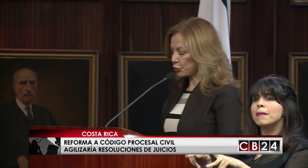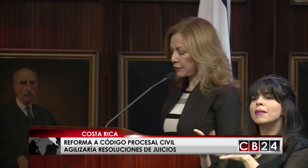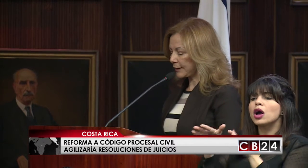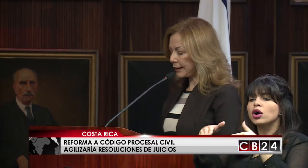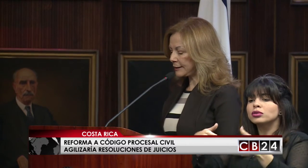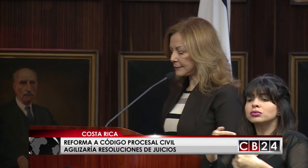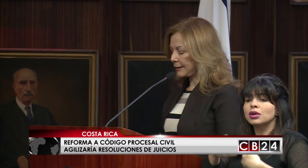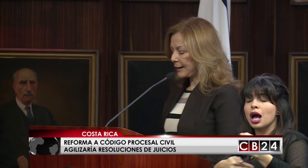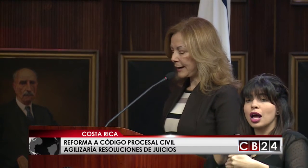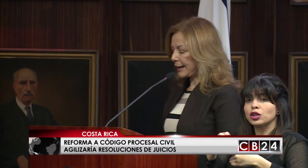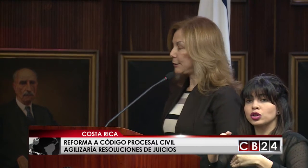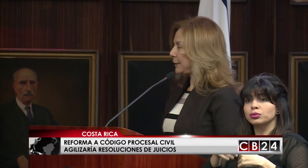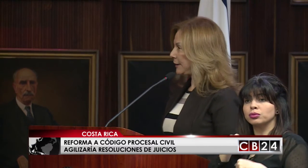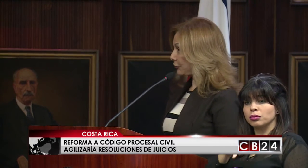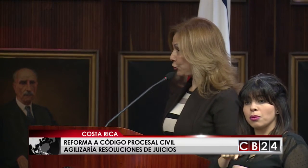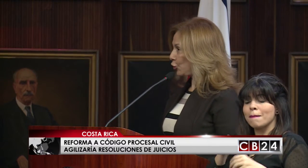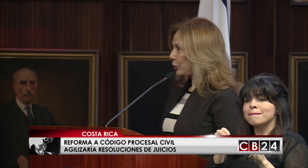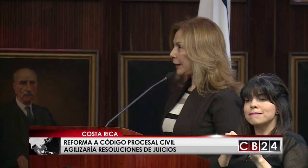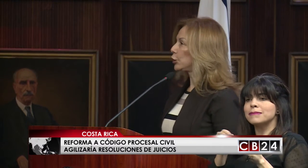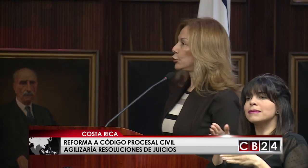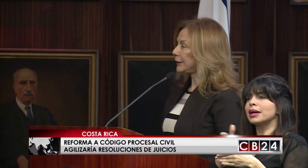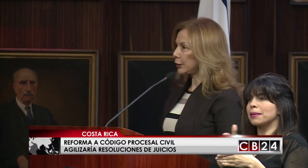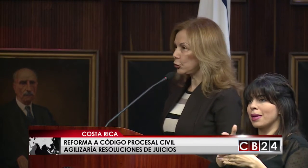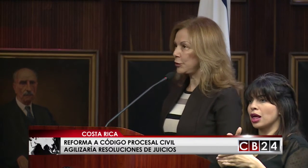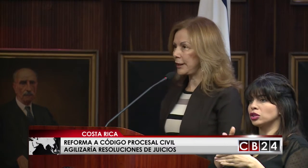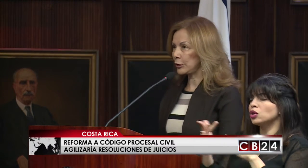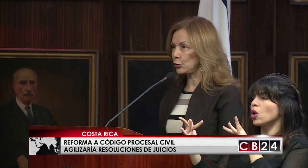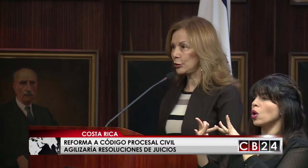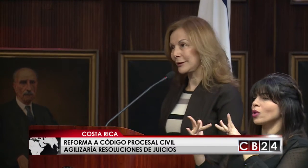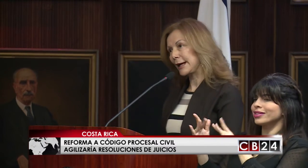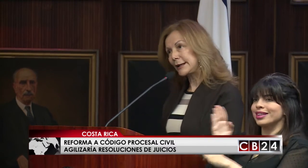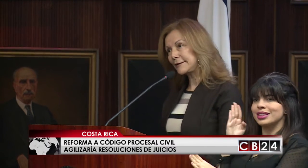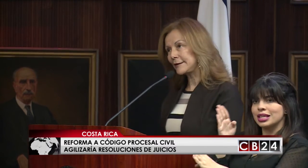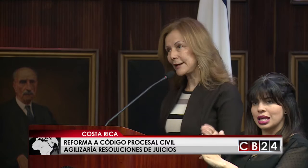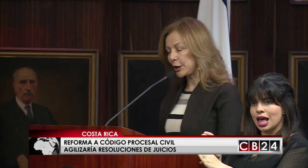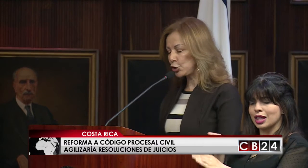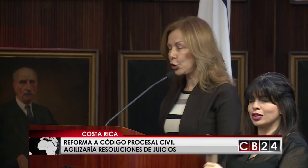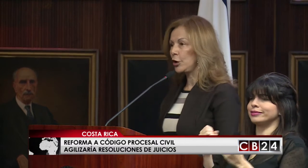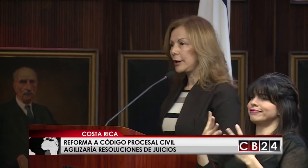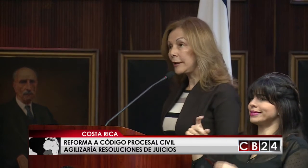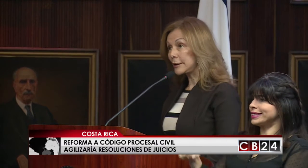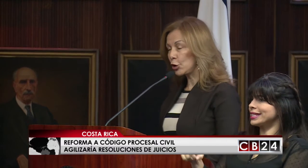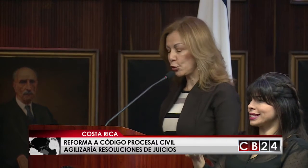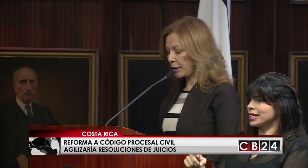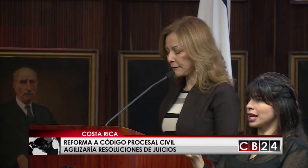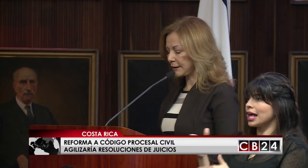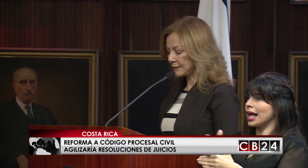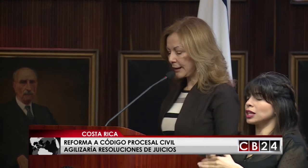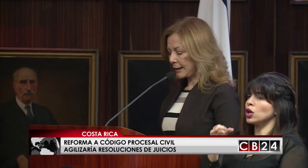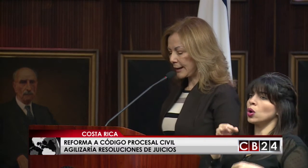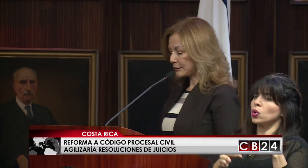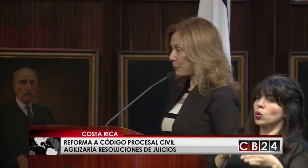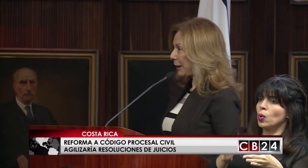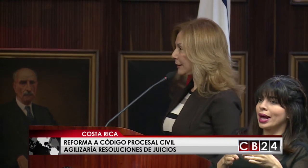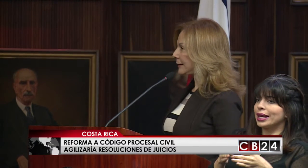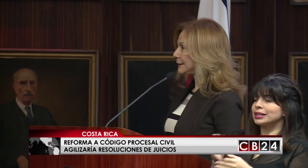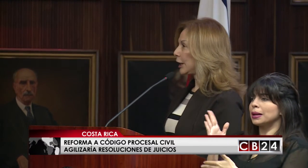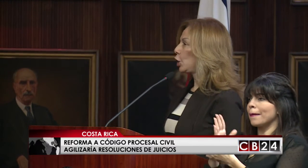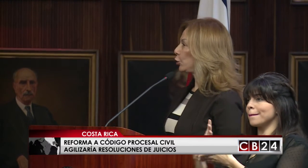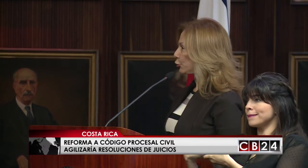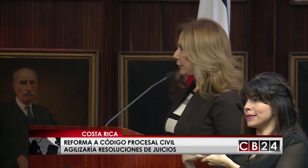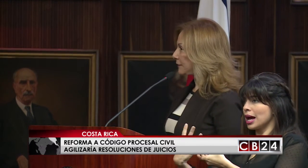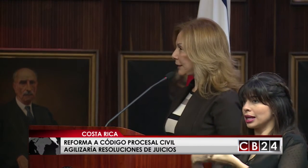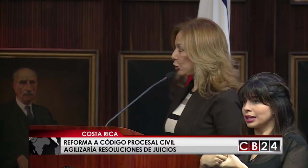actos procesales, la inmediación, el contacto directo tan necesario entre los jueces, las